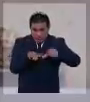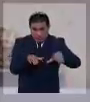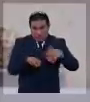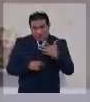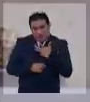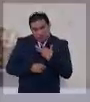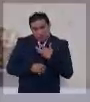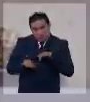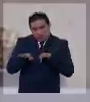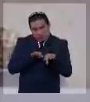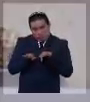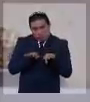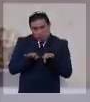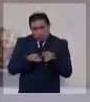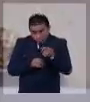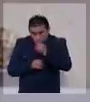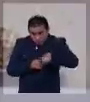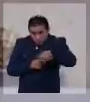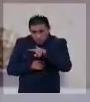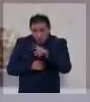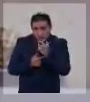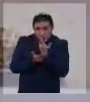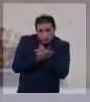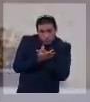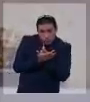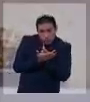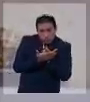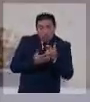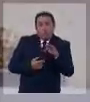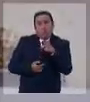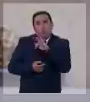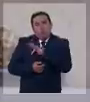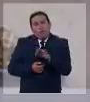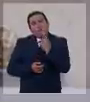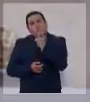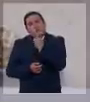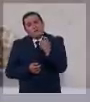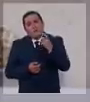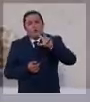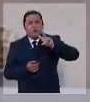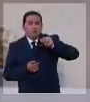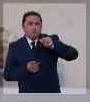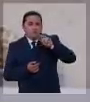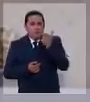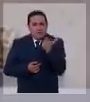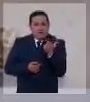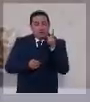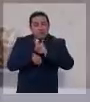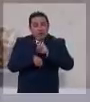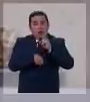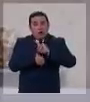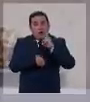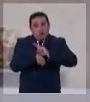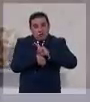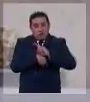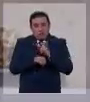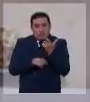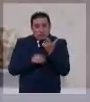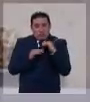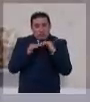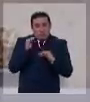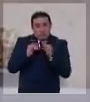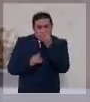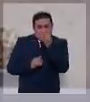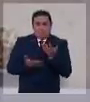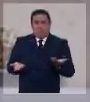un empleo, ganan menos de 180 pesos al día. ¿Quién puede vivir dignamente